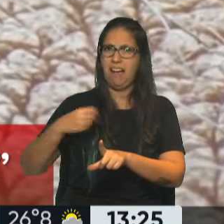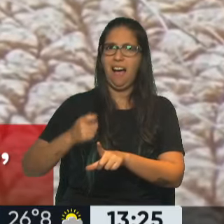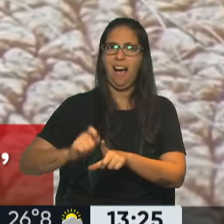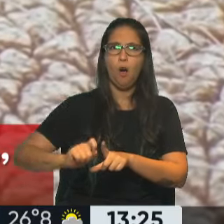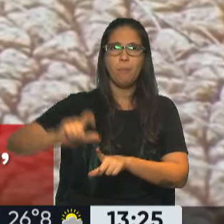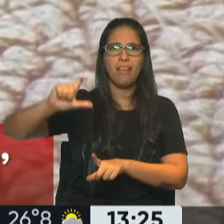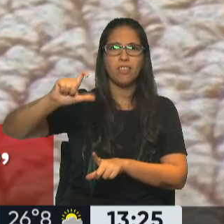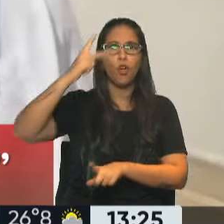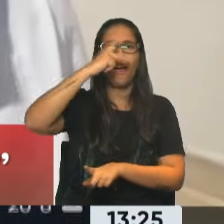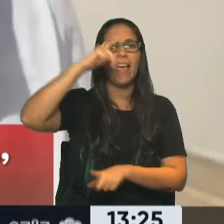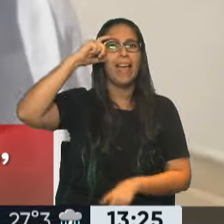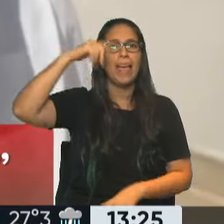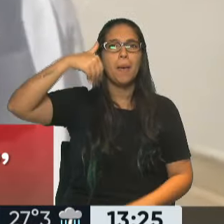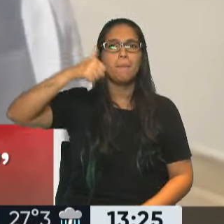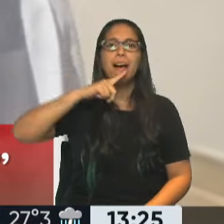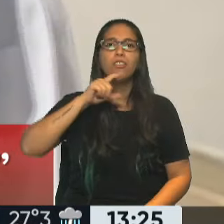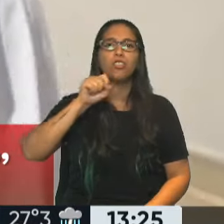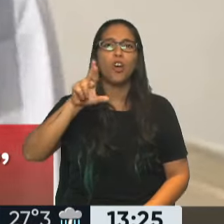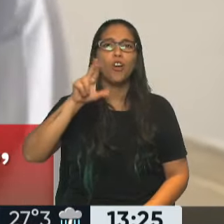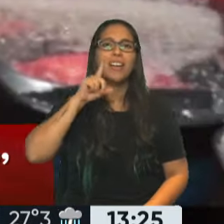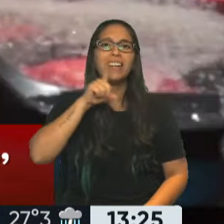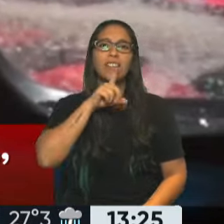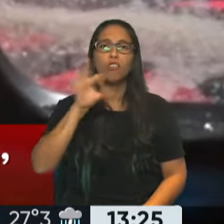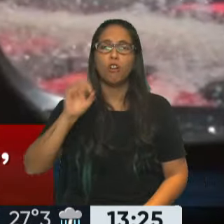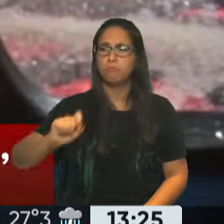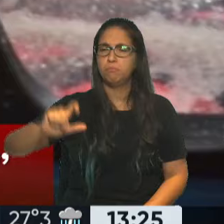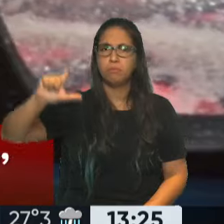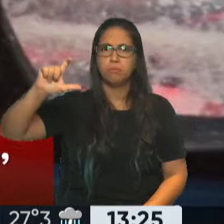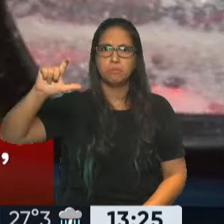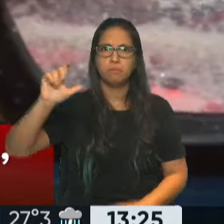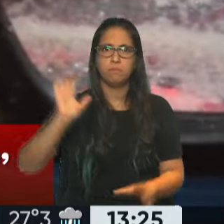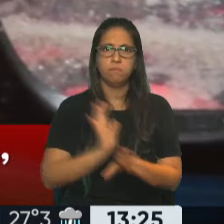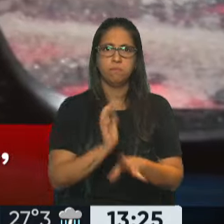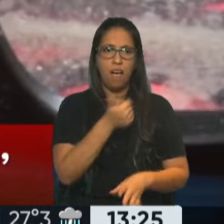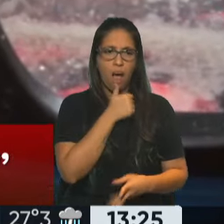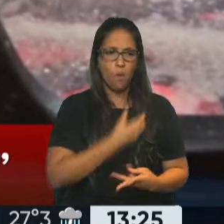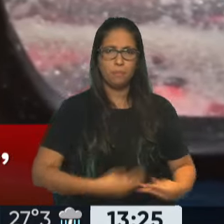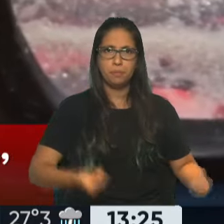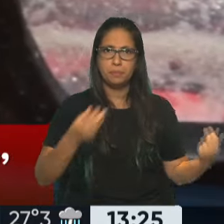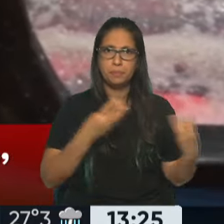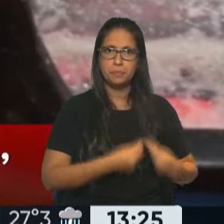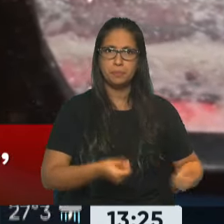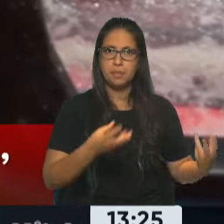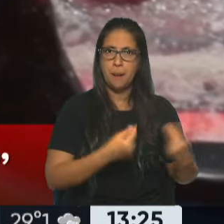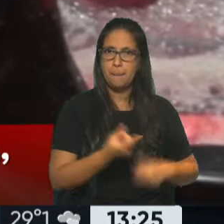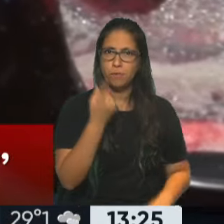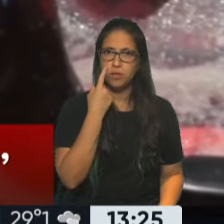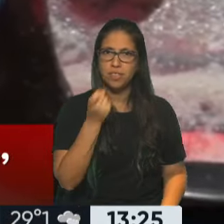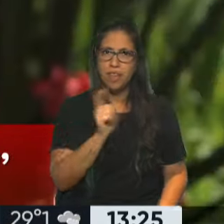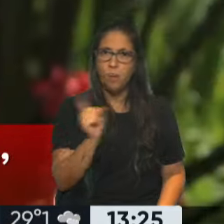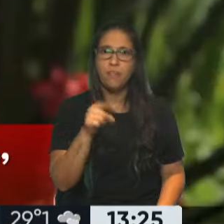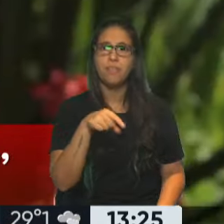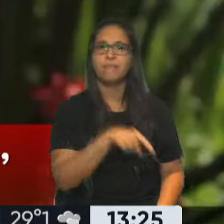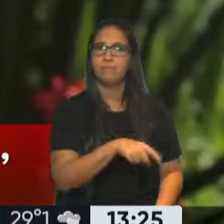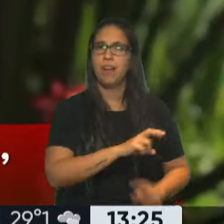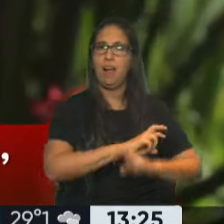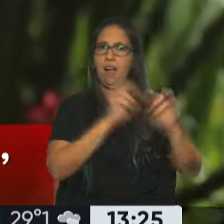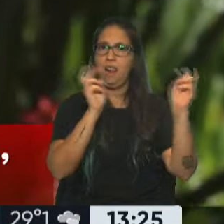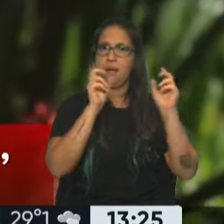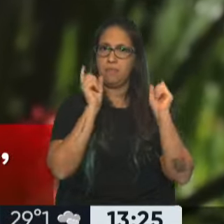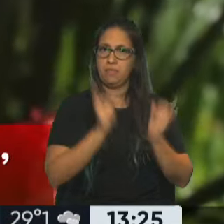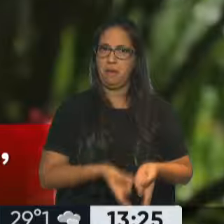el hematocrito, que es que el individuo está perdiendo agua sin darse cuenta, diríamos también es otro signo de alarma y